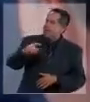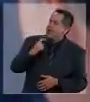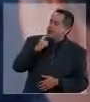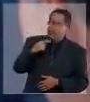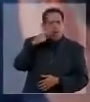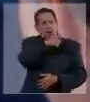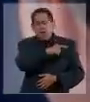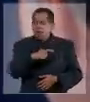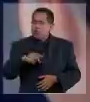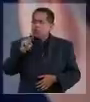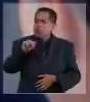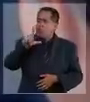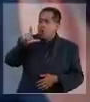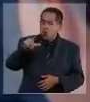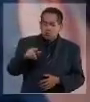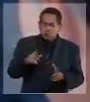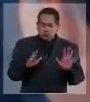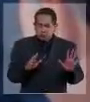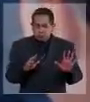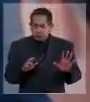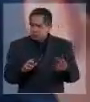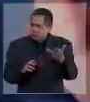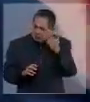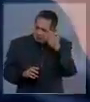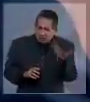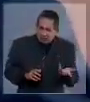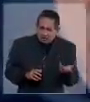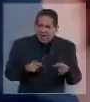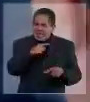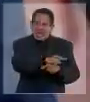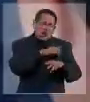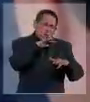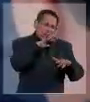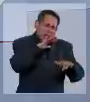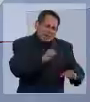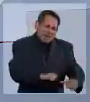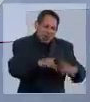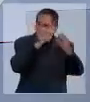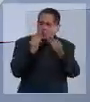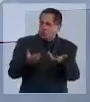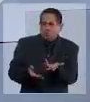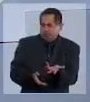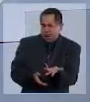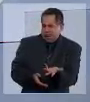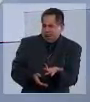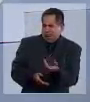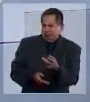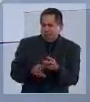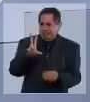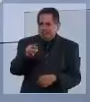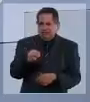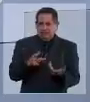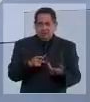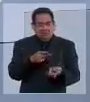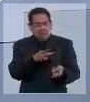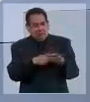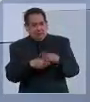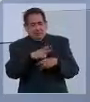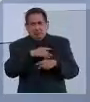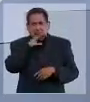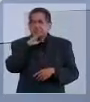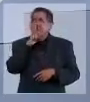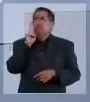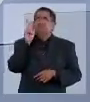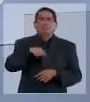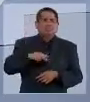León no la queremos, o sea, contamina demasiado y evidentemente produce enormes daños